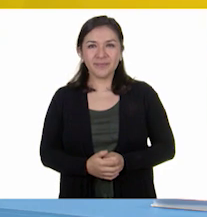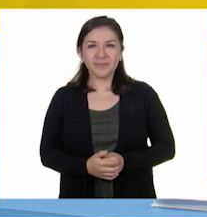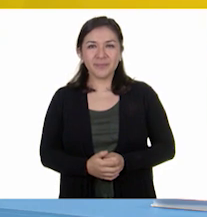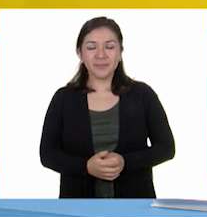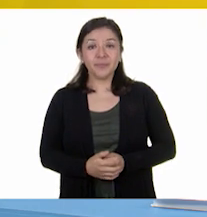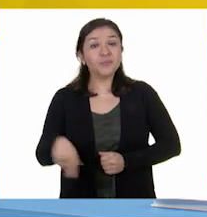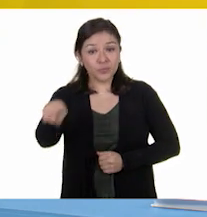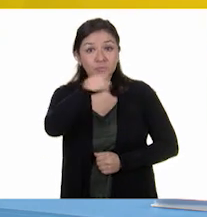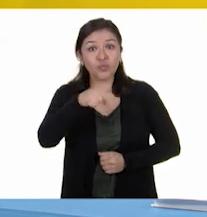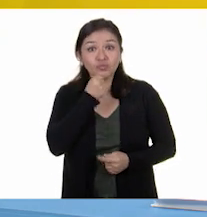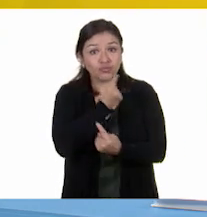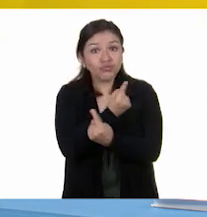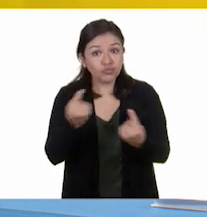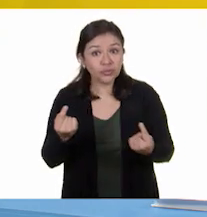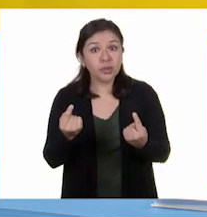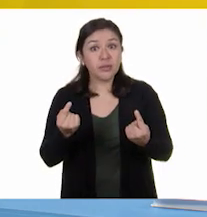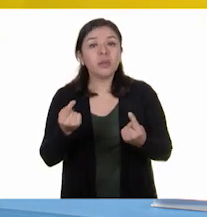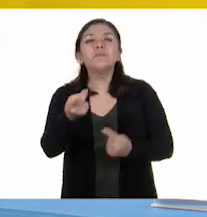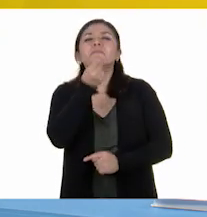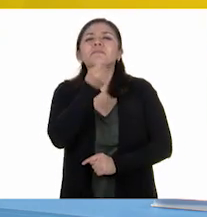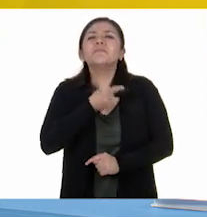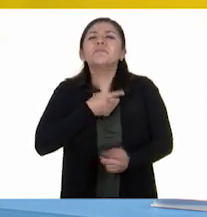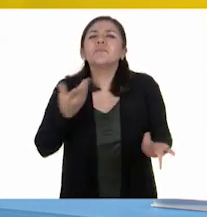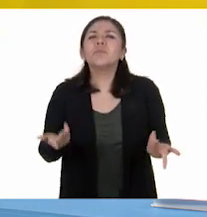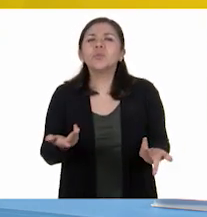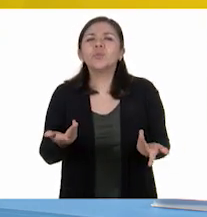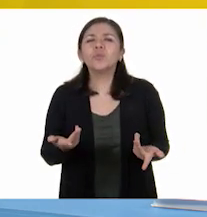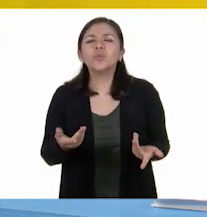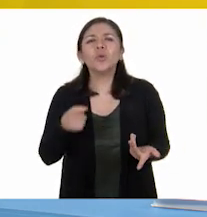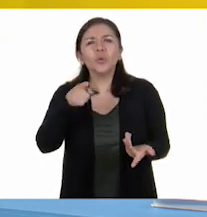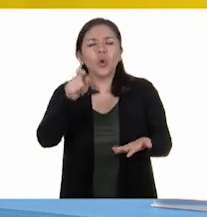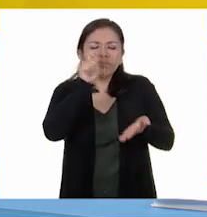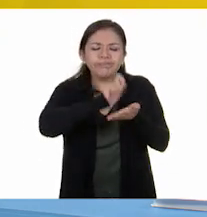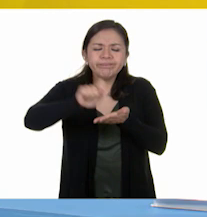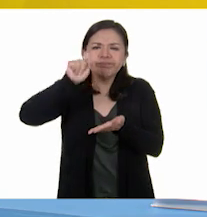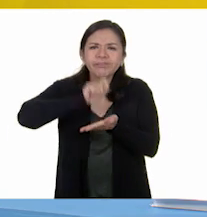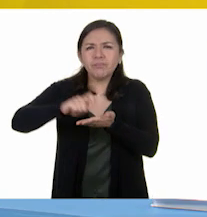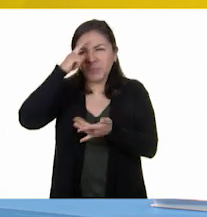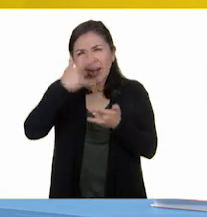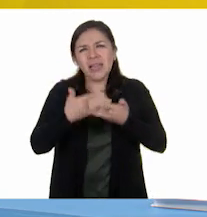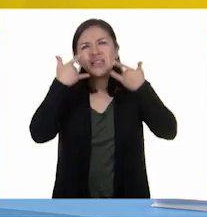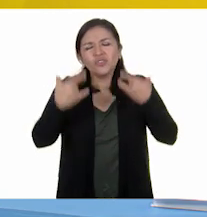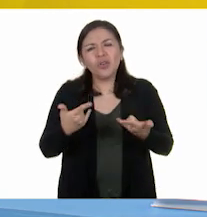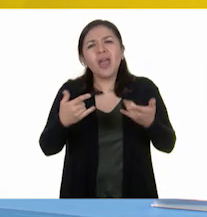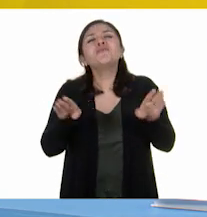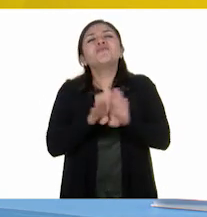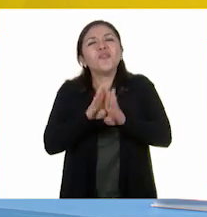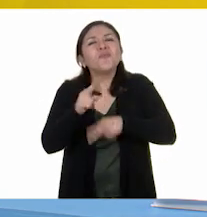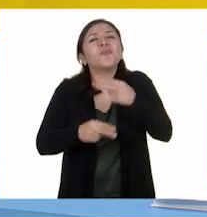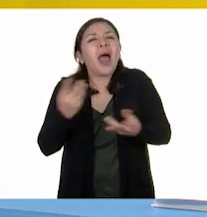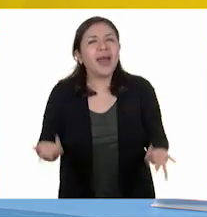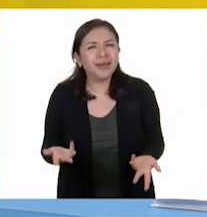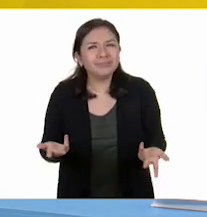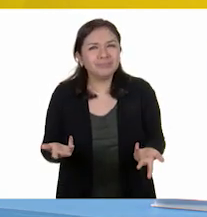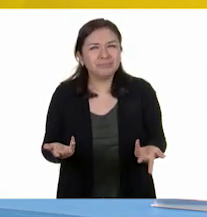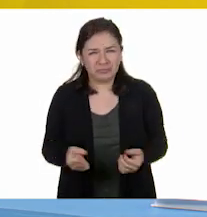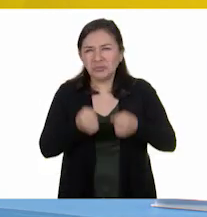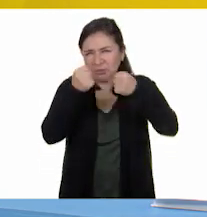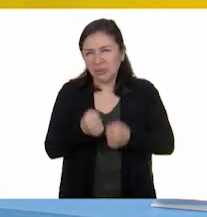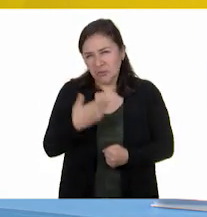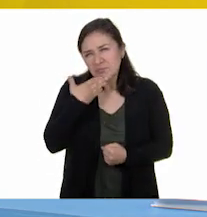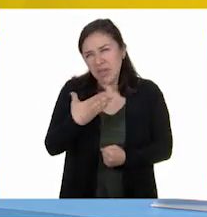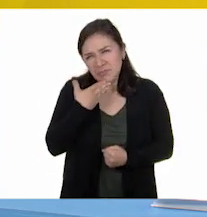Y ustedes, niños y niñas en casa, díganme, ¿cómo van con la redacción de sus relatos históricos? Seguramente muy